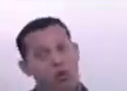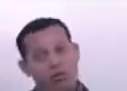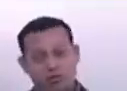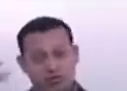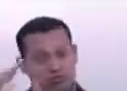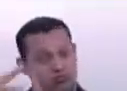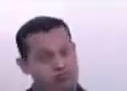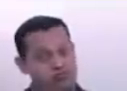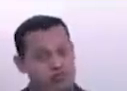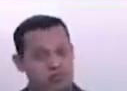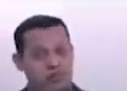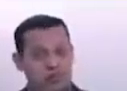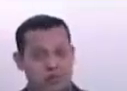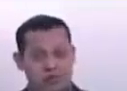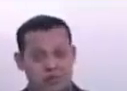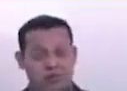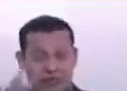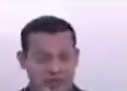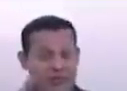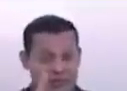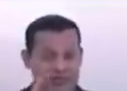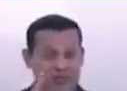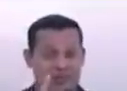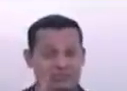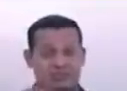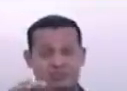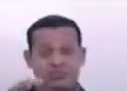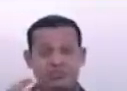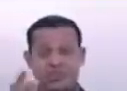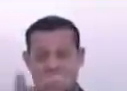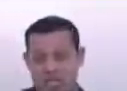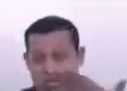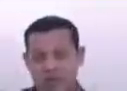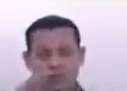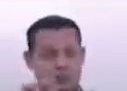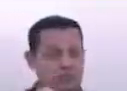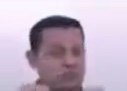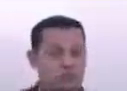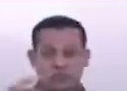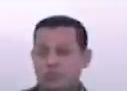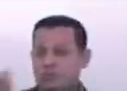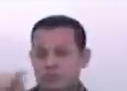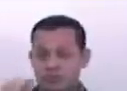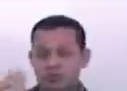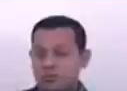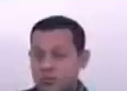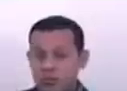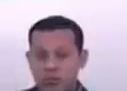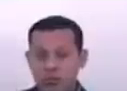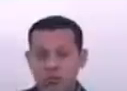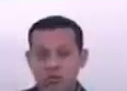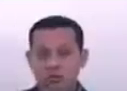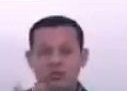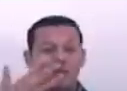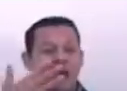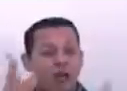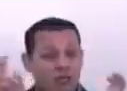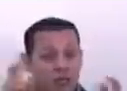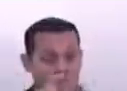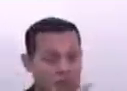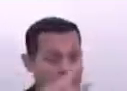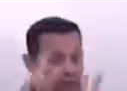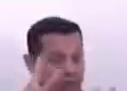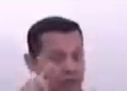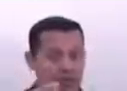Rich, son los que se aprovecharon y pactaron con maras y les permitieron hacer esas treguas para que la pobreza de nuestro